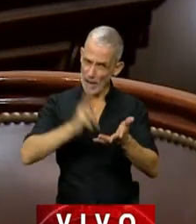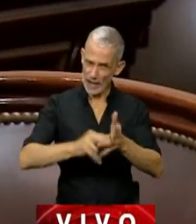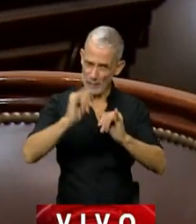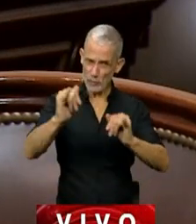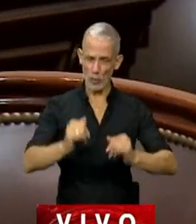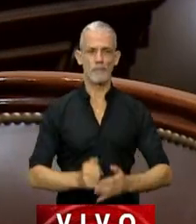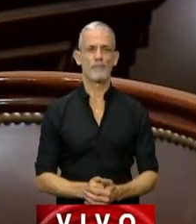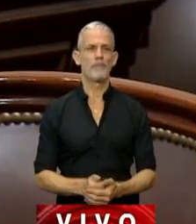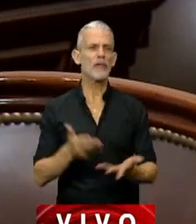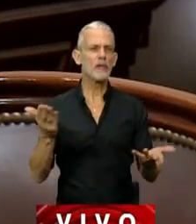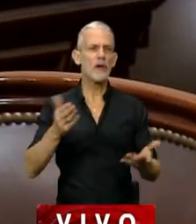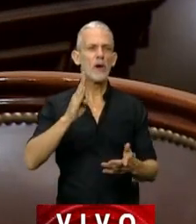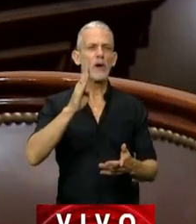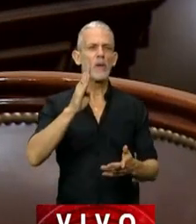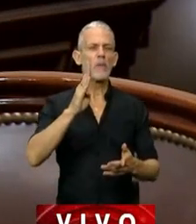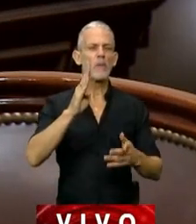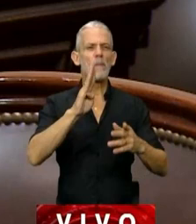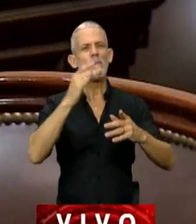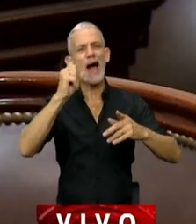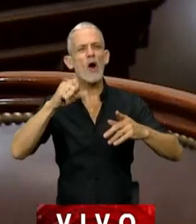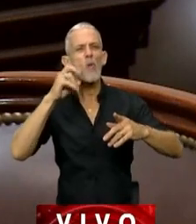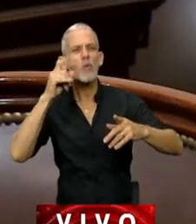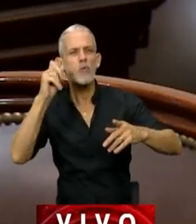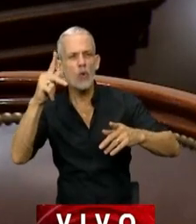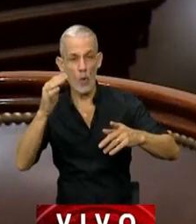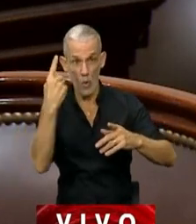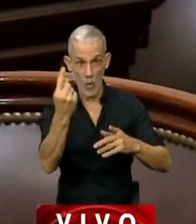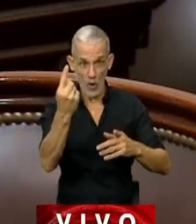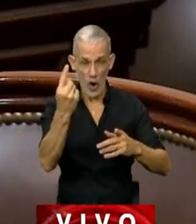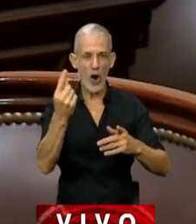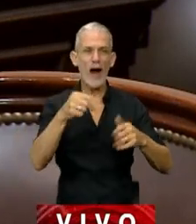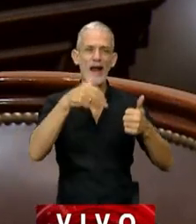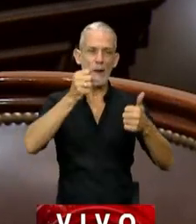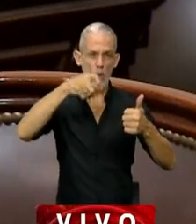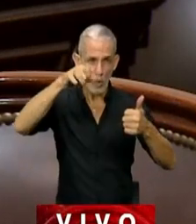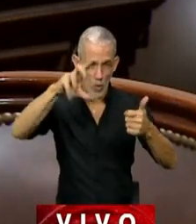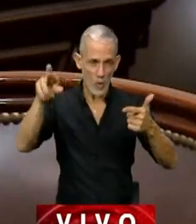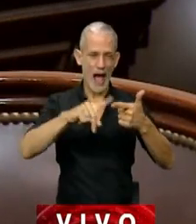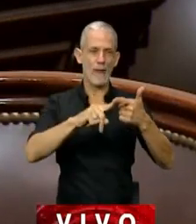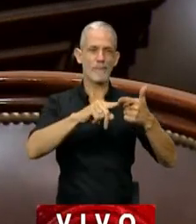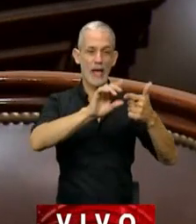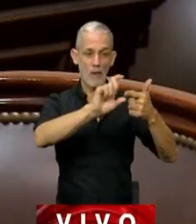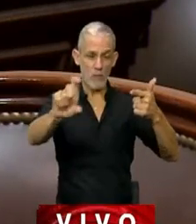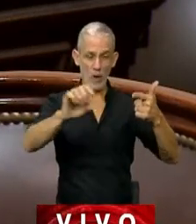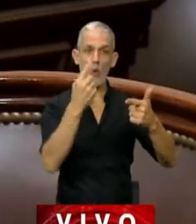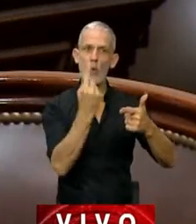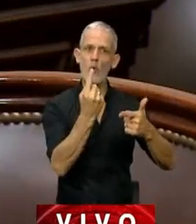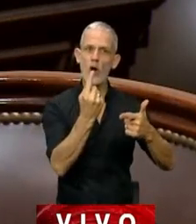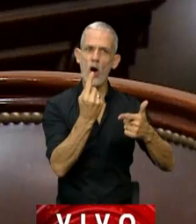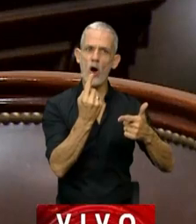reiterar que Banco Woodburg 1, Namuncurá, Banco Woodburg